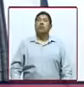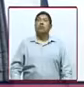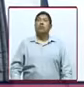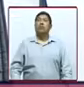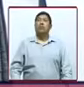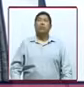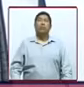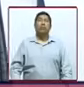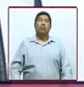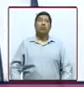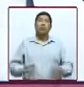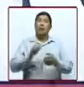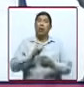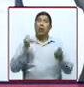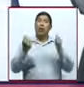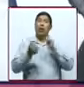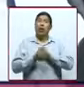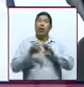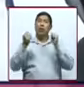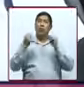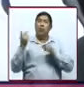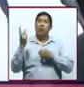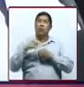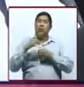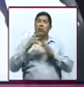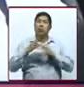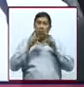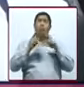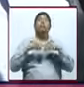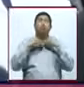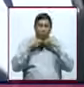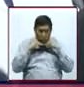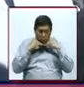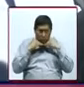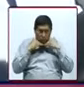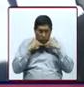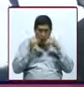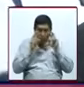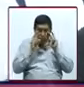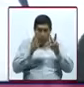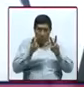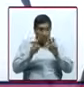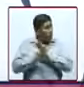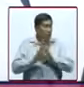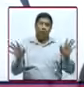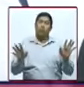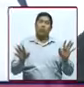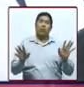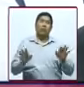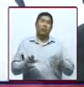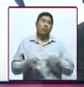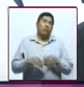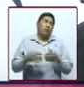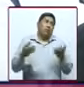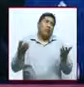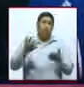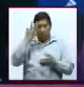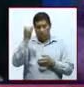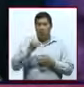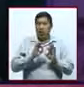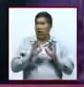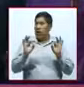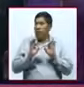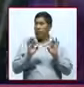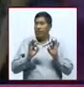Están de veedores, ya les han cambiado la categoría de participantes a veedores. Es una burla esta, ¿no? Y la verdad que ellos no debían ni venir ni de veedores ni nada porque no son